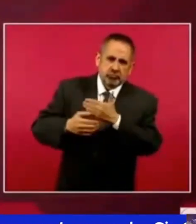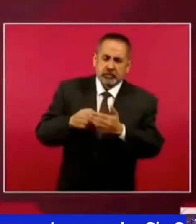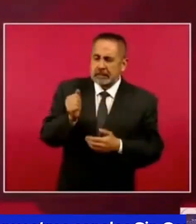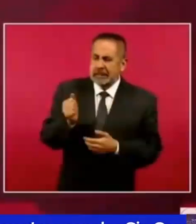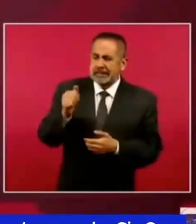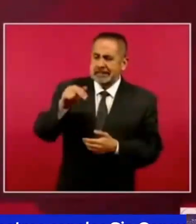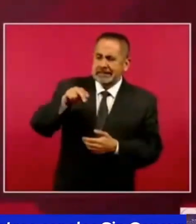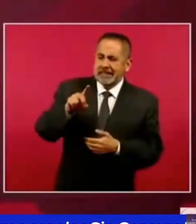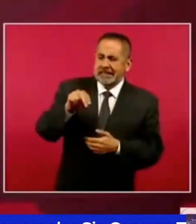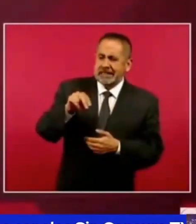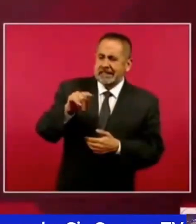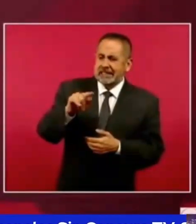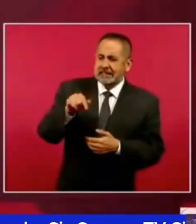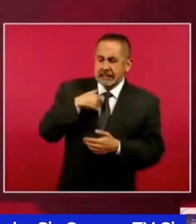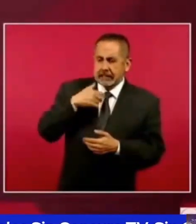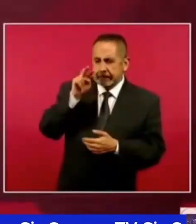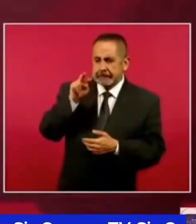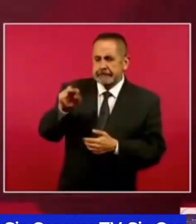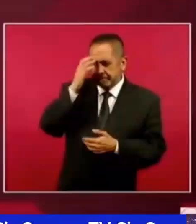sandinista.